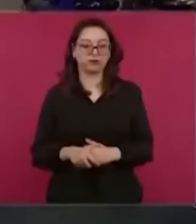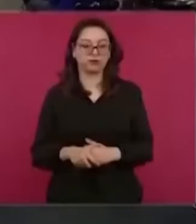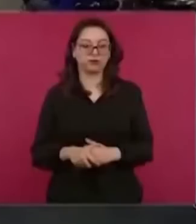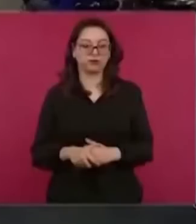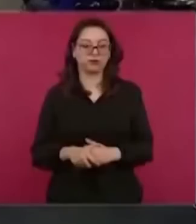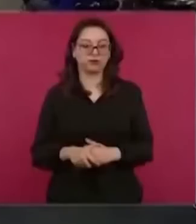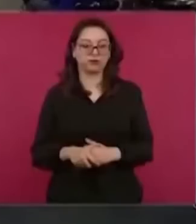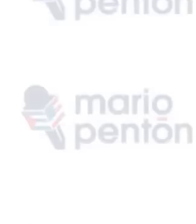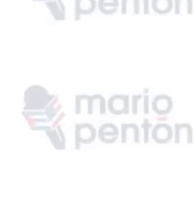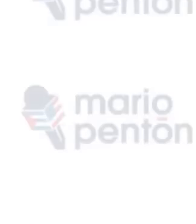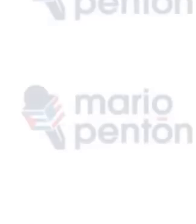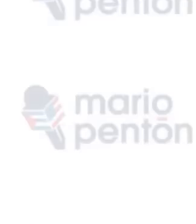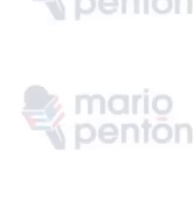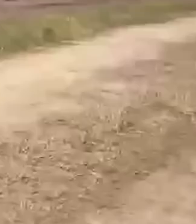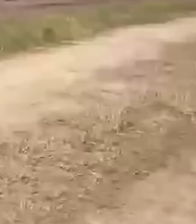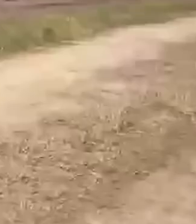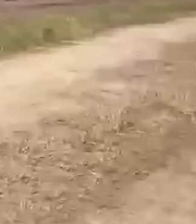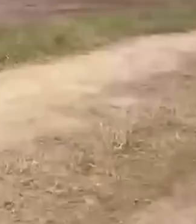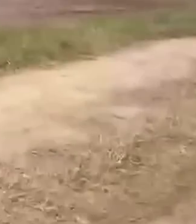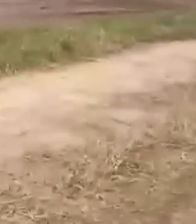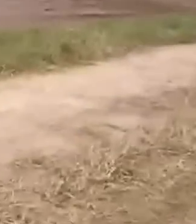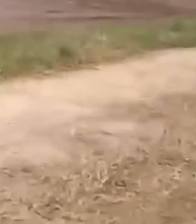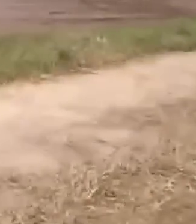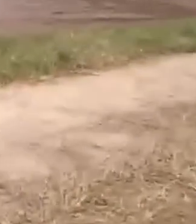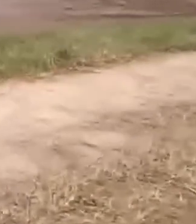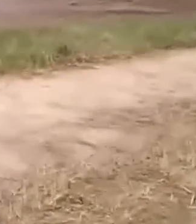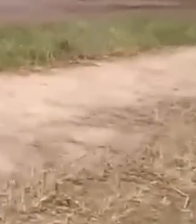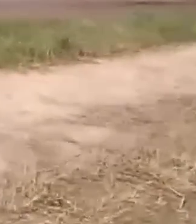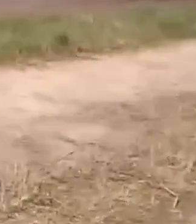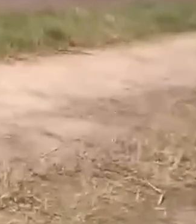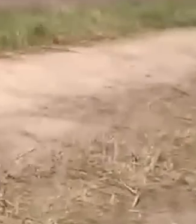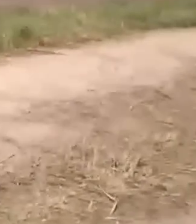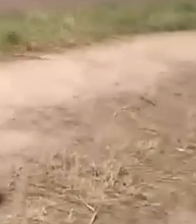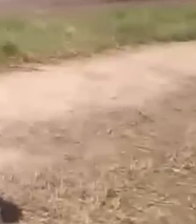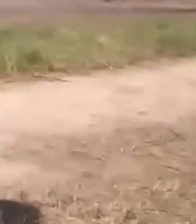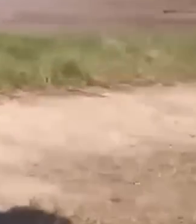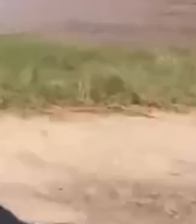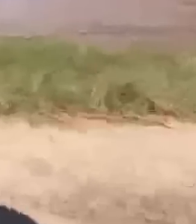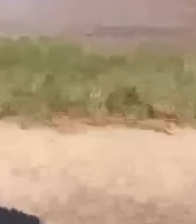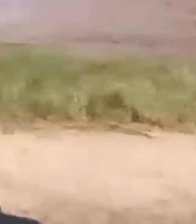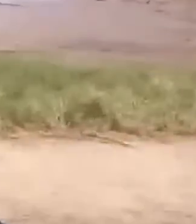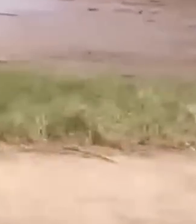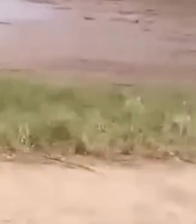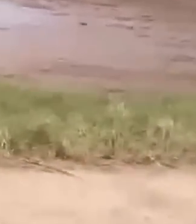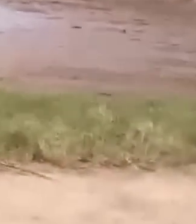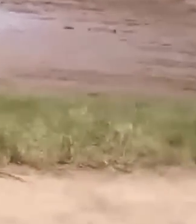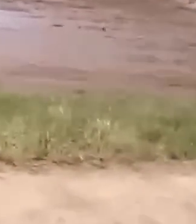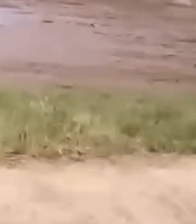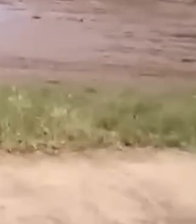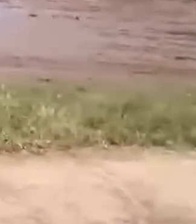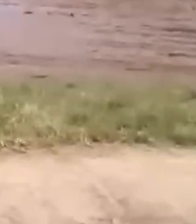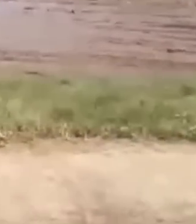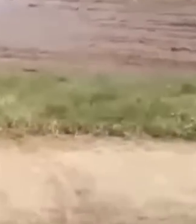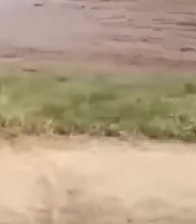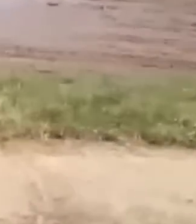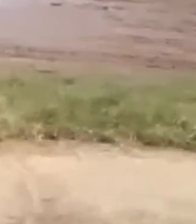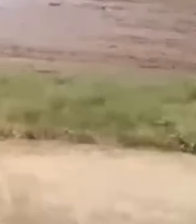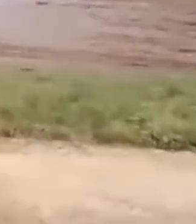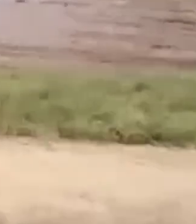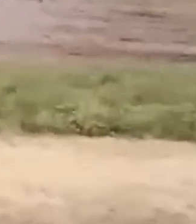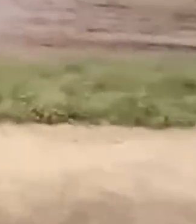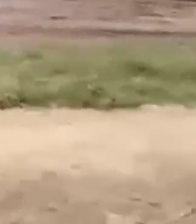esta idea Mientras tanto la frontera Esto es lo que sabe Venezuela Y qué les dijeron ahorita más que caminaron para acá